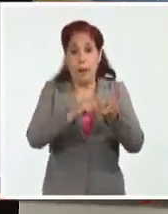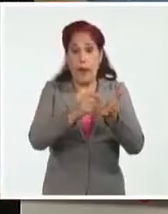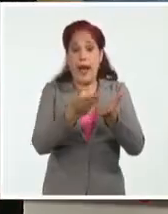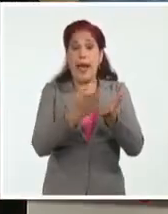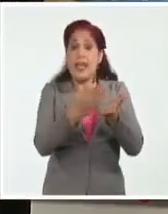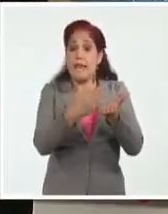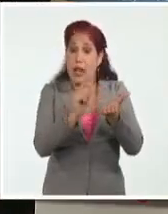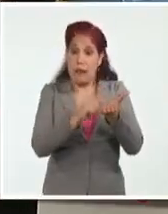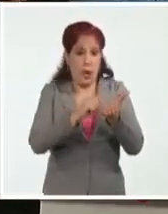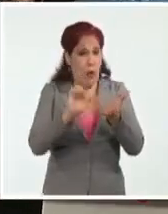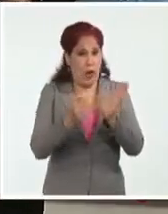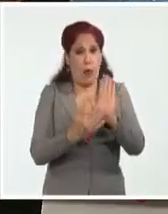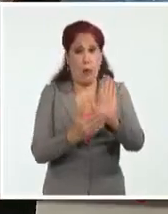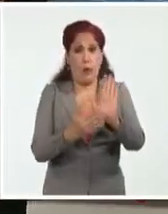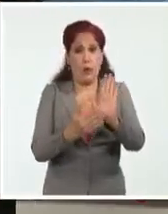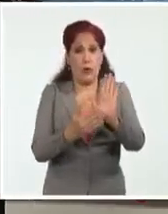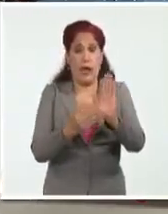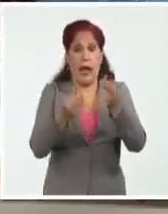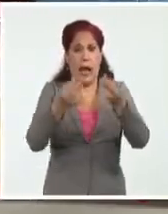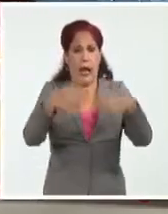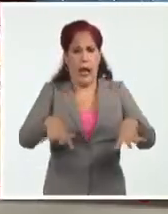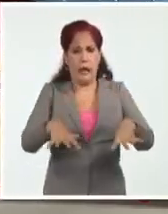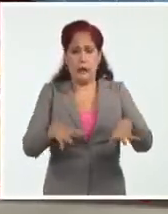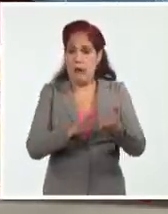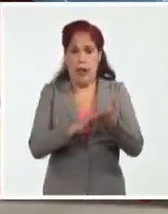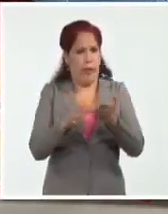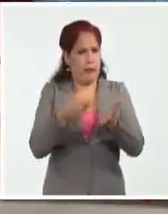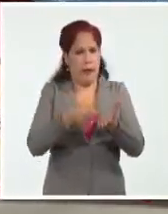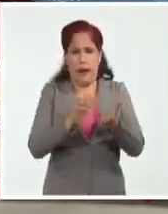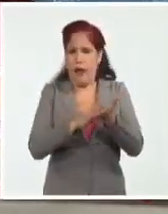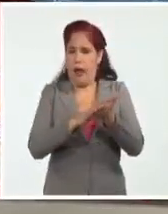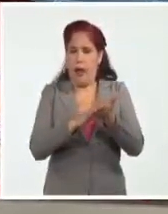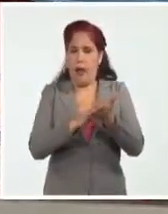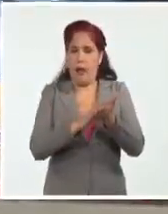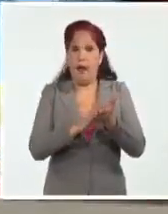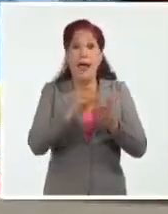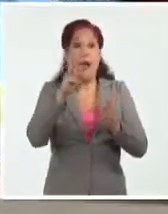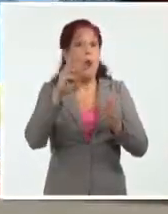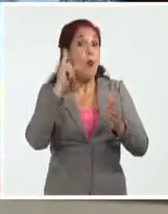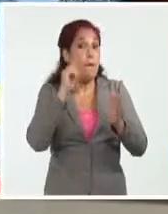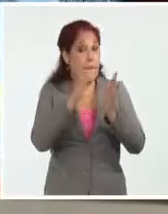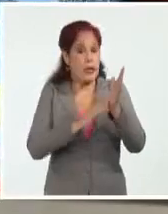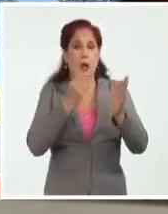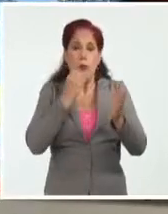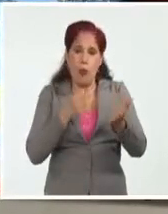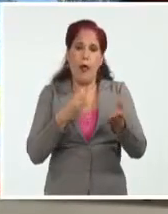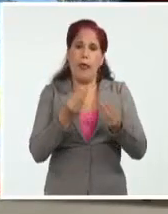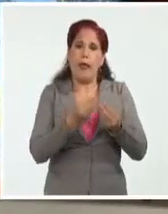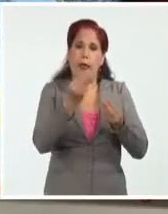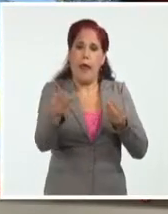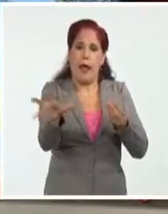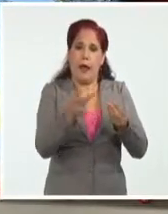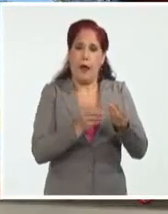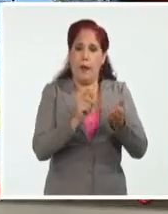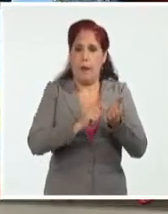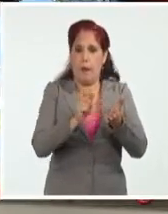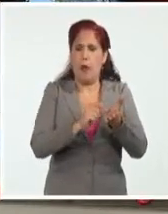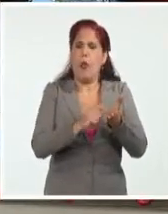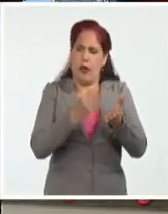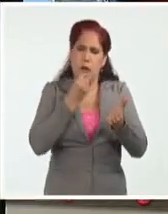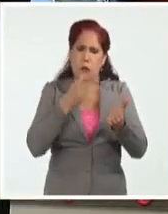libreta de abastecimiento de manera gratuita y tendrán una vigencia de 30 días similar a los productos de la canasta